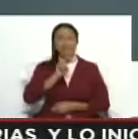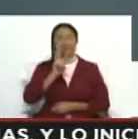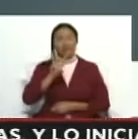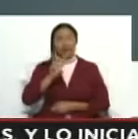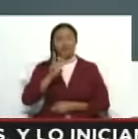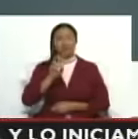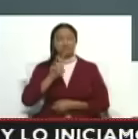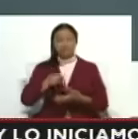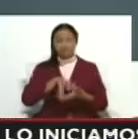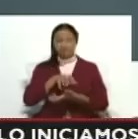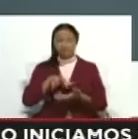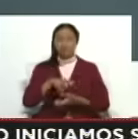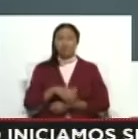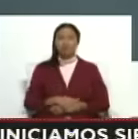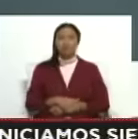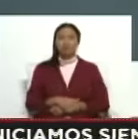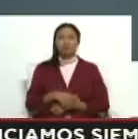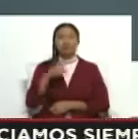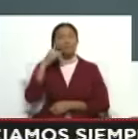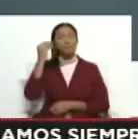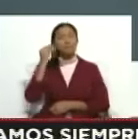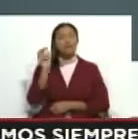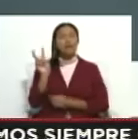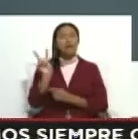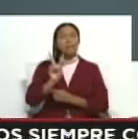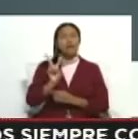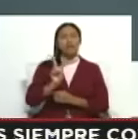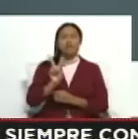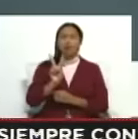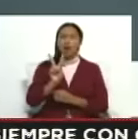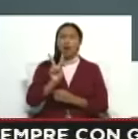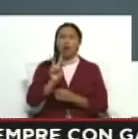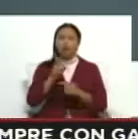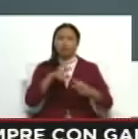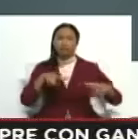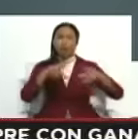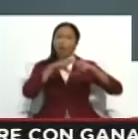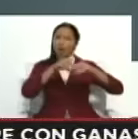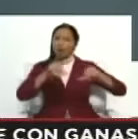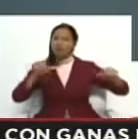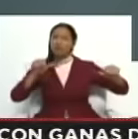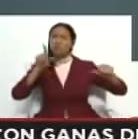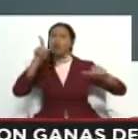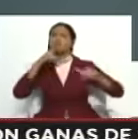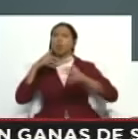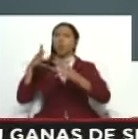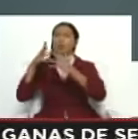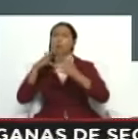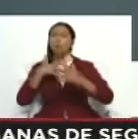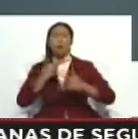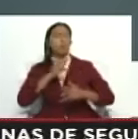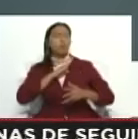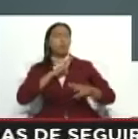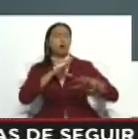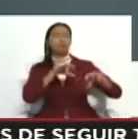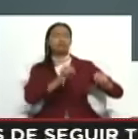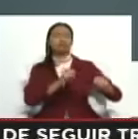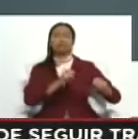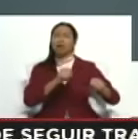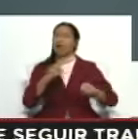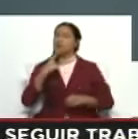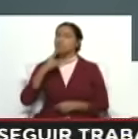Ellos creen que Venezuela es el patio trasero de los Estados Unidos. Y por lo tanto hablan, actúan, se